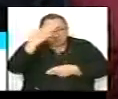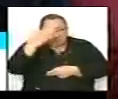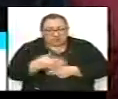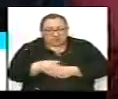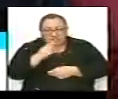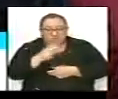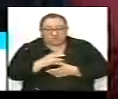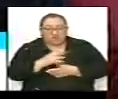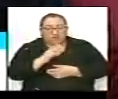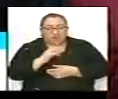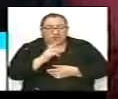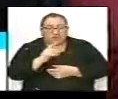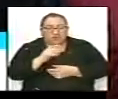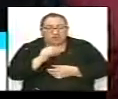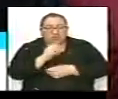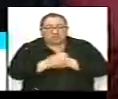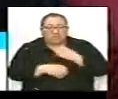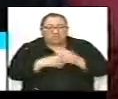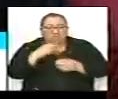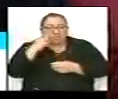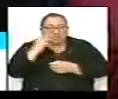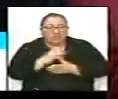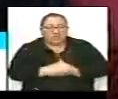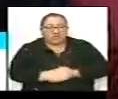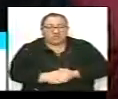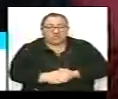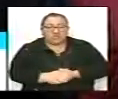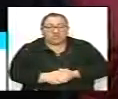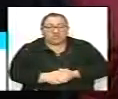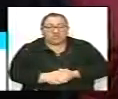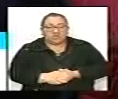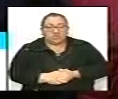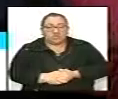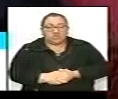docentes de la Facultad de Ciencias Políticas de la Universidad Católica,